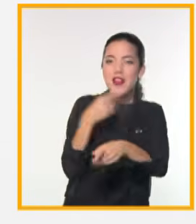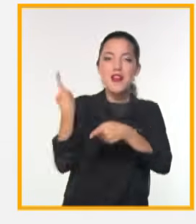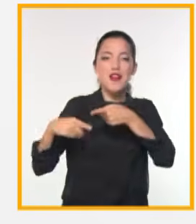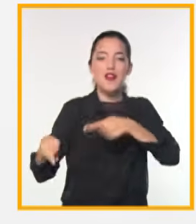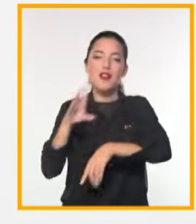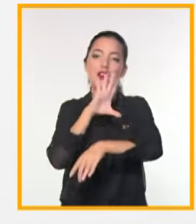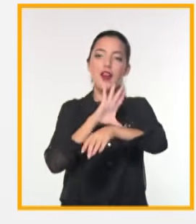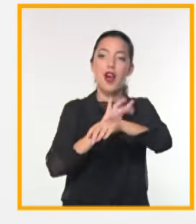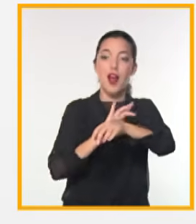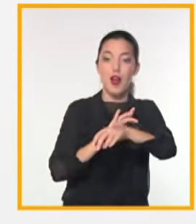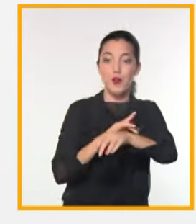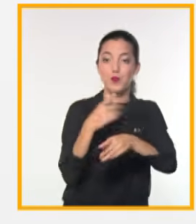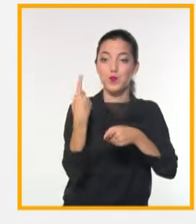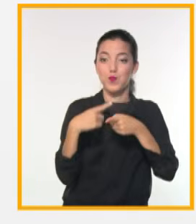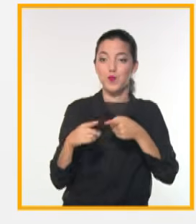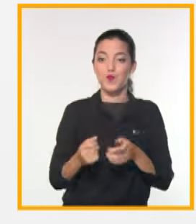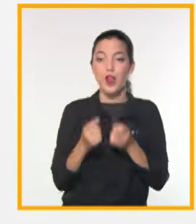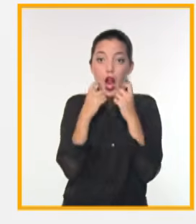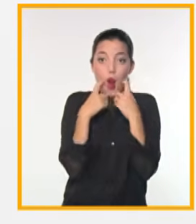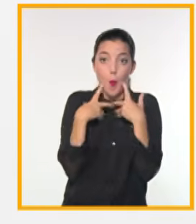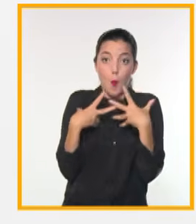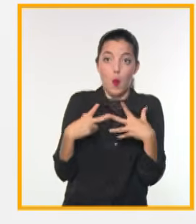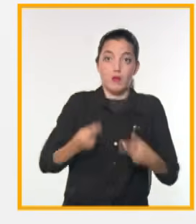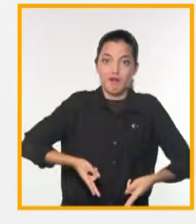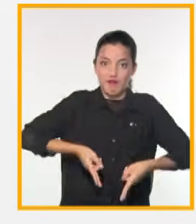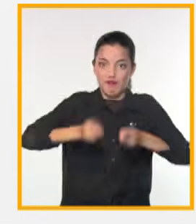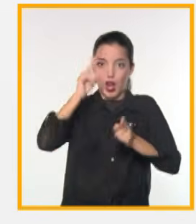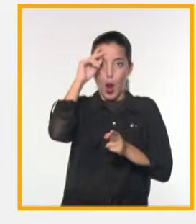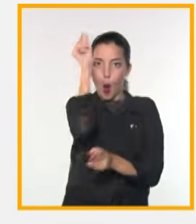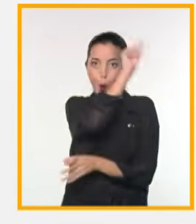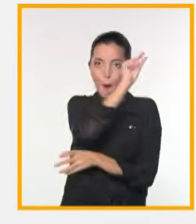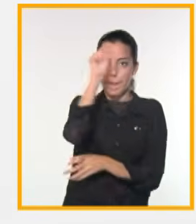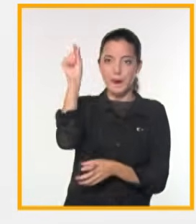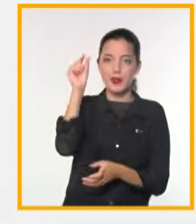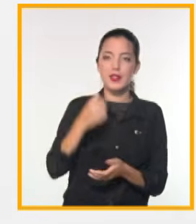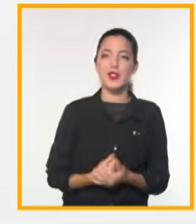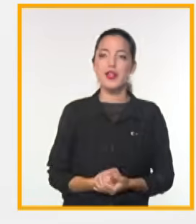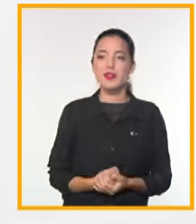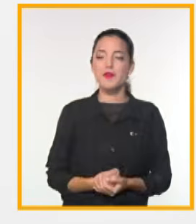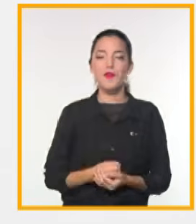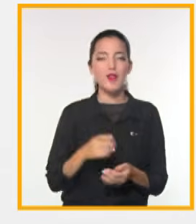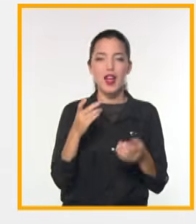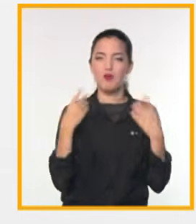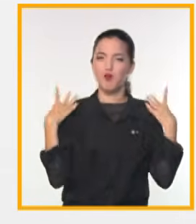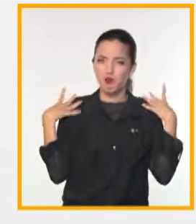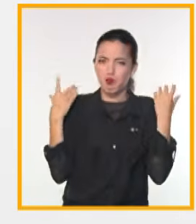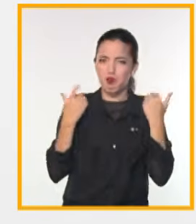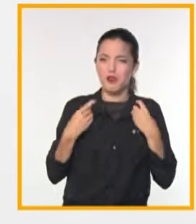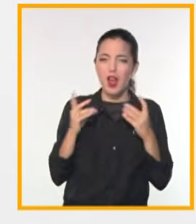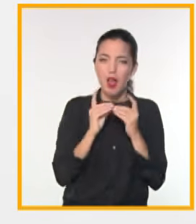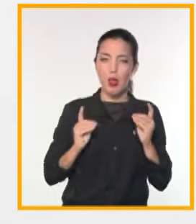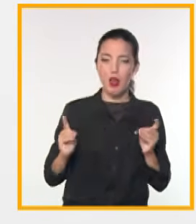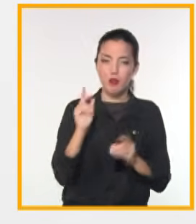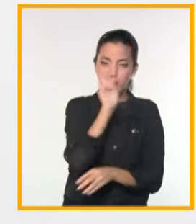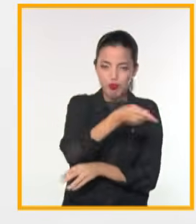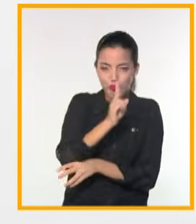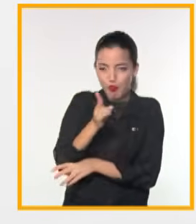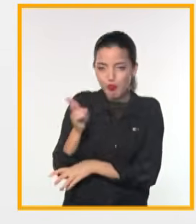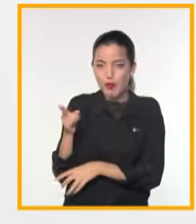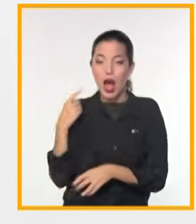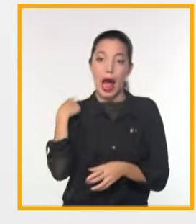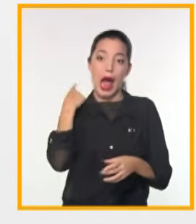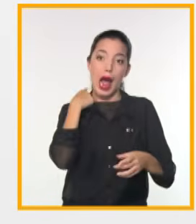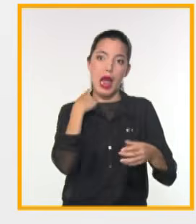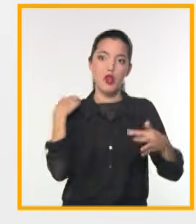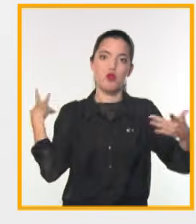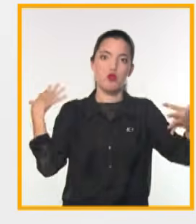tropicales desde el emblemático Instituto Pedro Curie, que dirigió durante varios años y donde se mantiene aportando sensibilidad